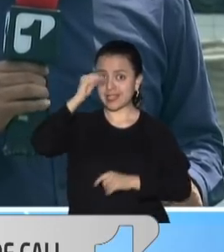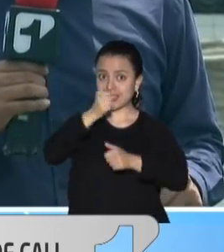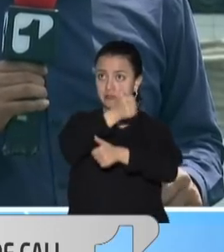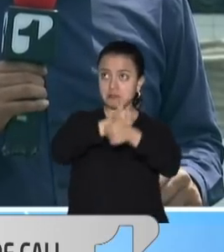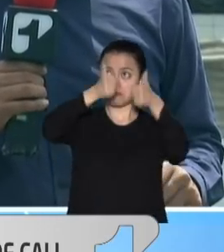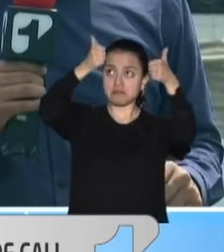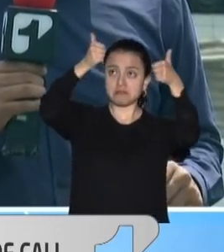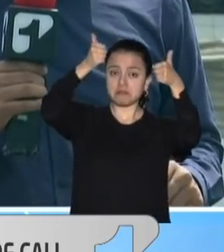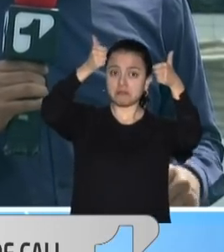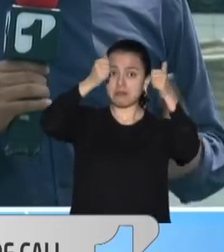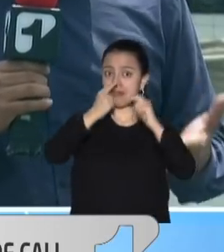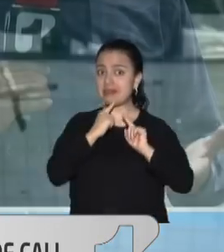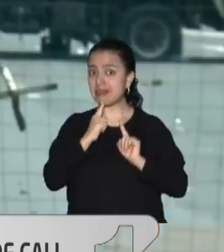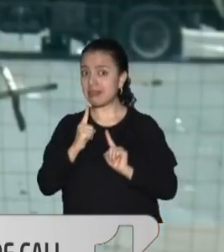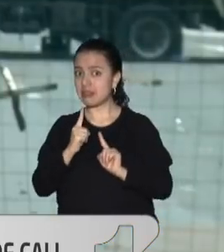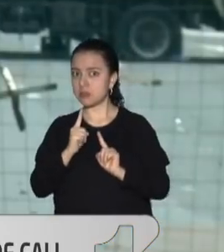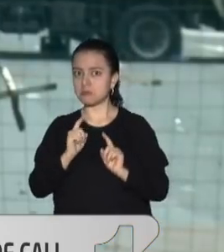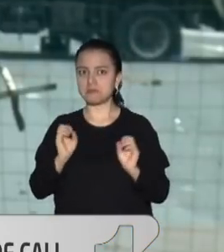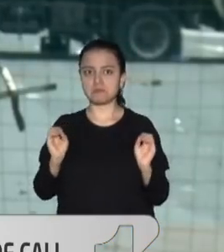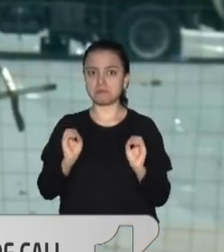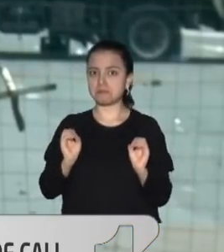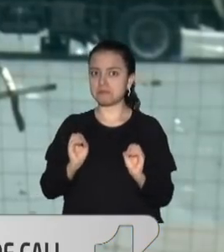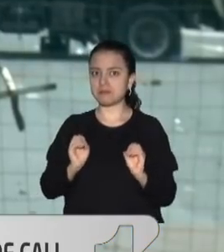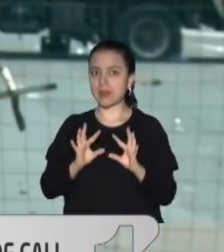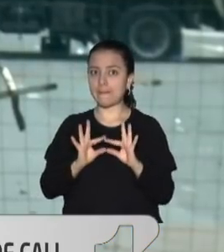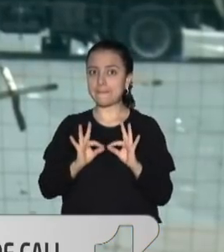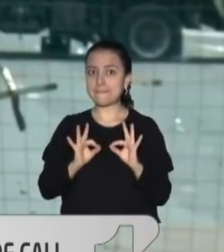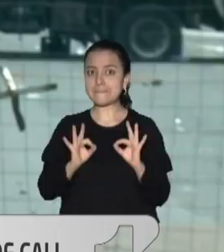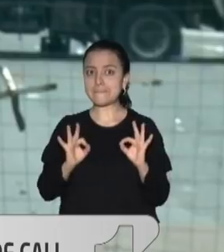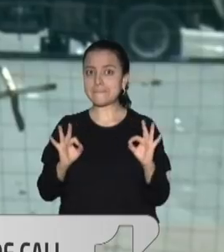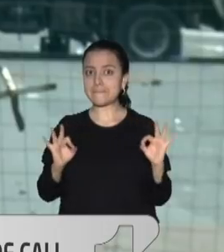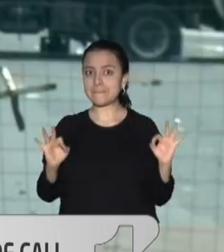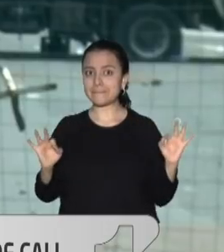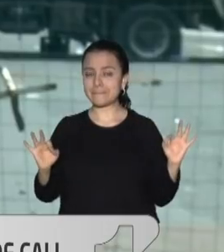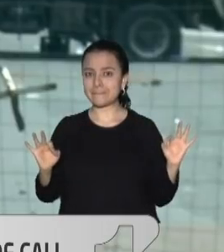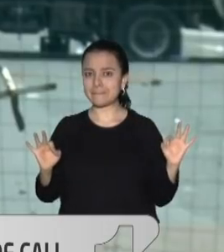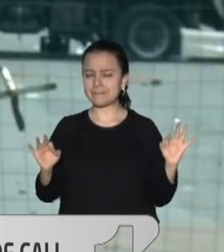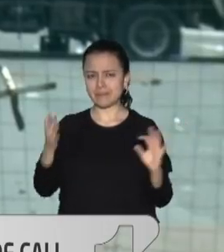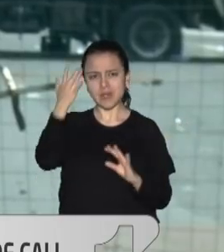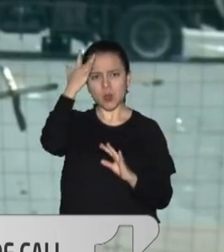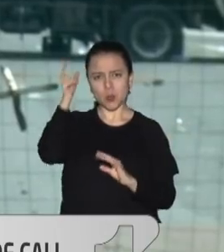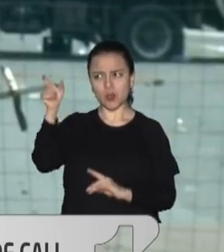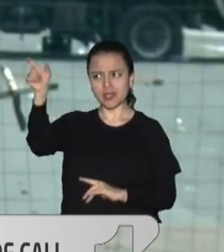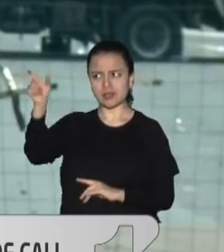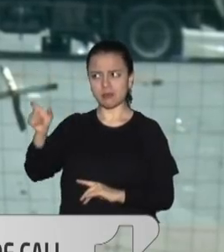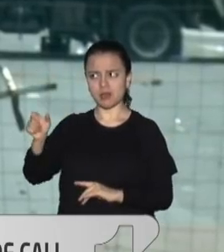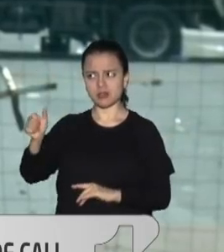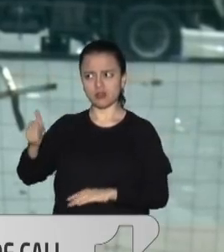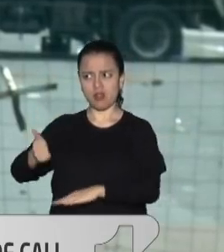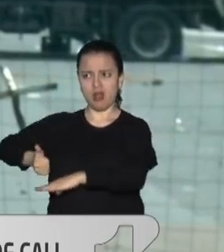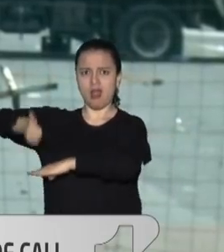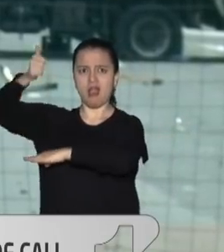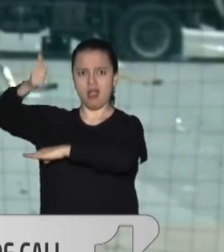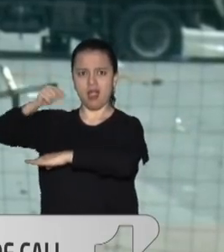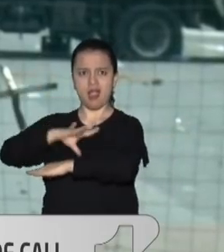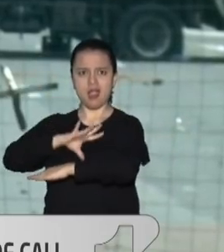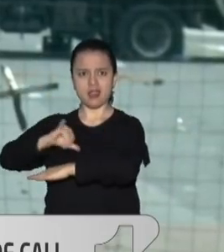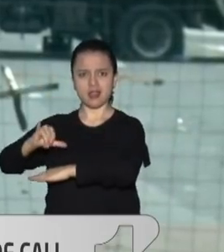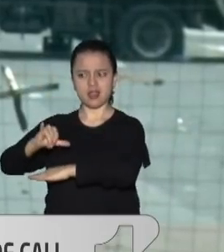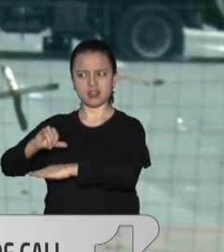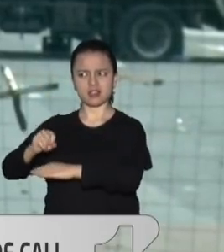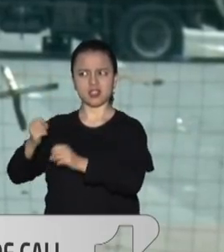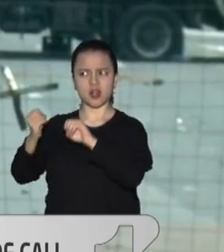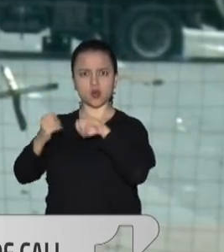han pronunciado al respecto, ni tampoco han comentado cuáles son los motivos que lo llevaron a su renuncia. El